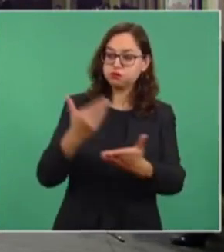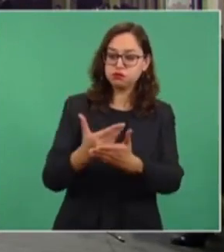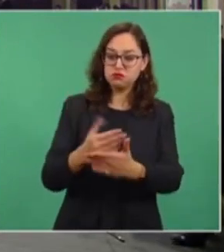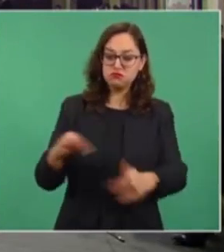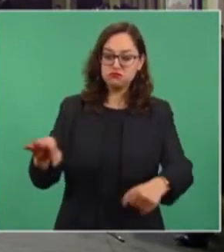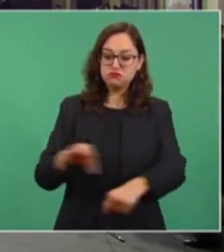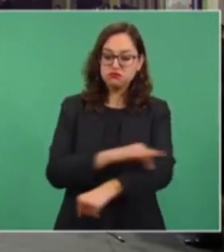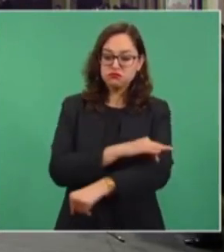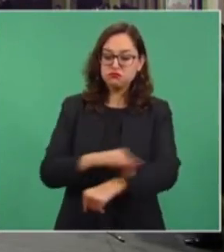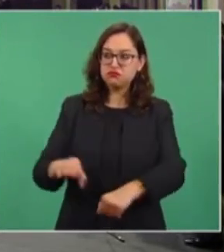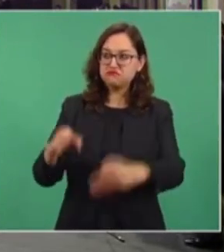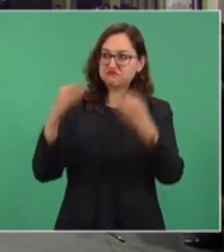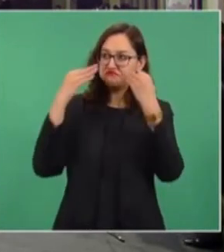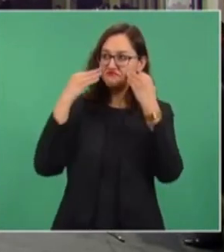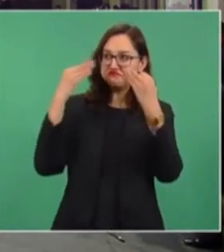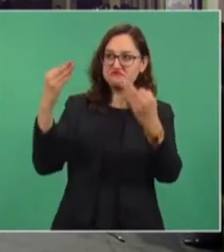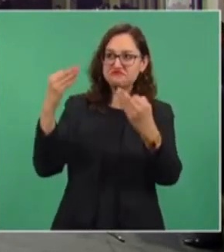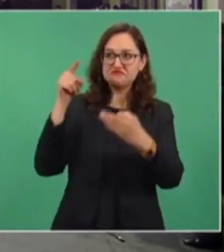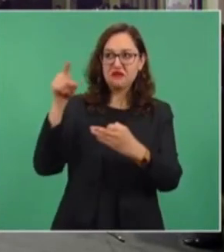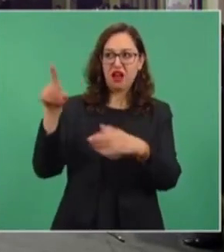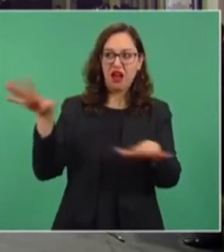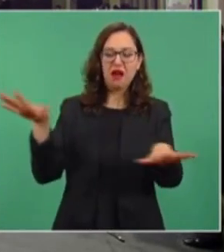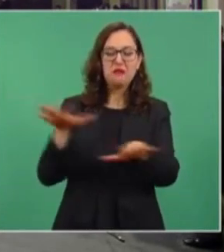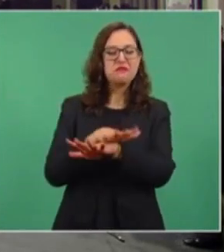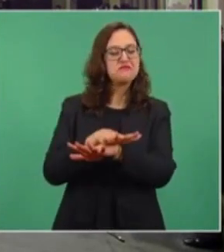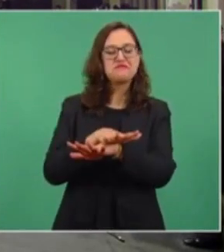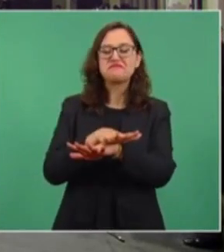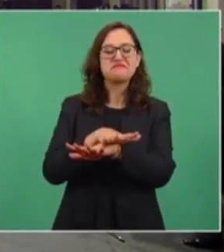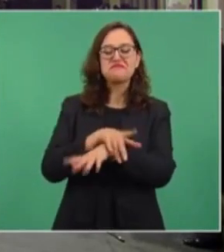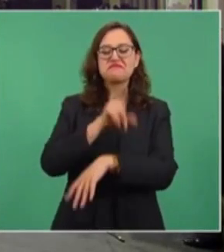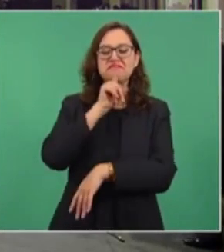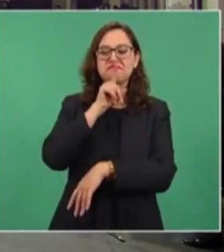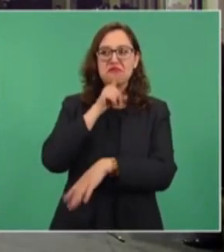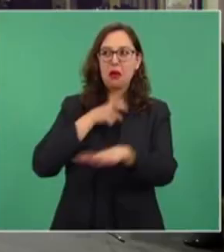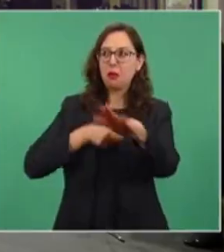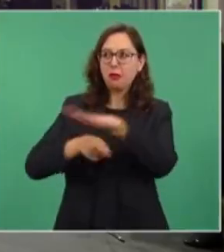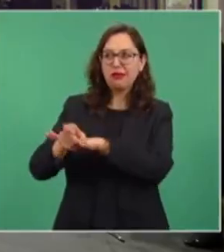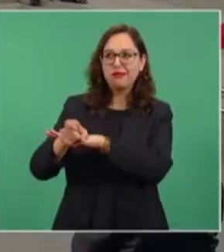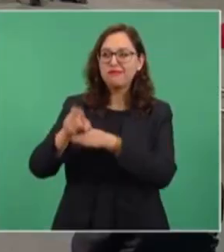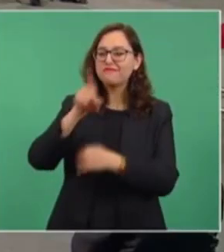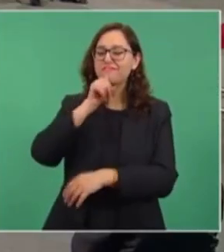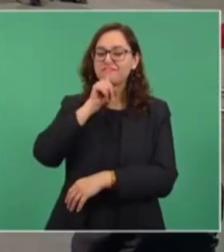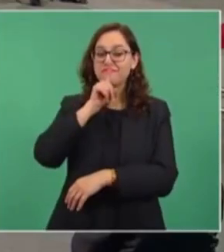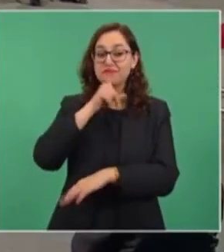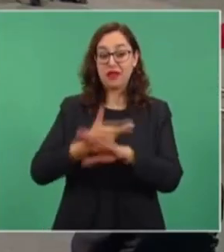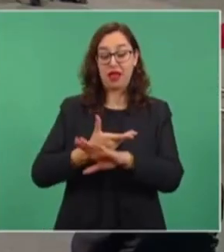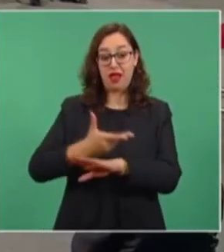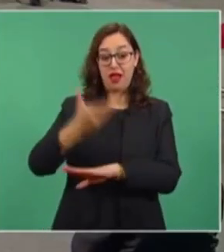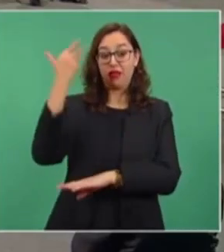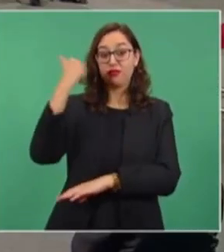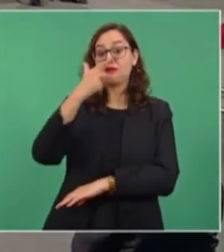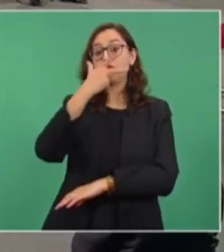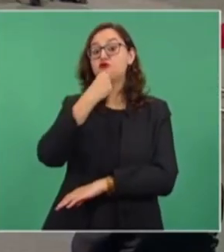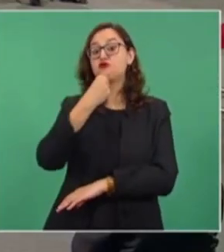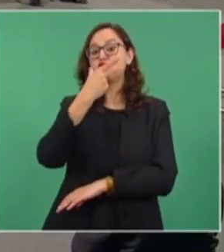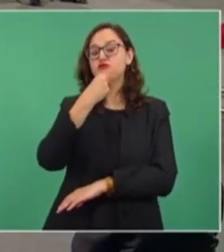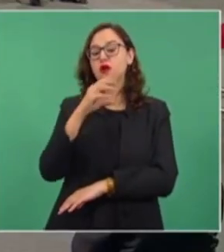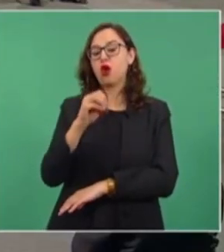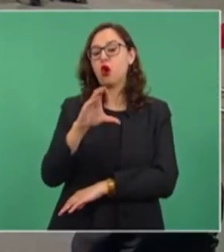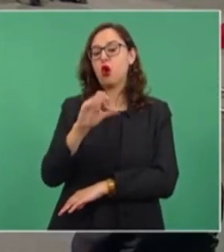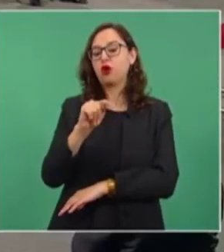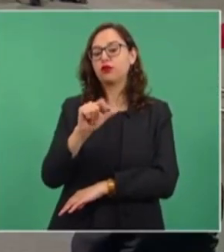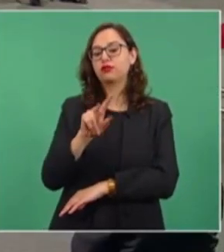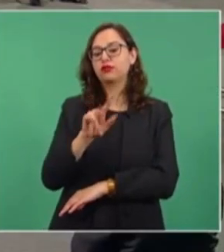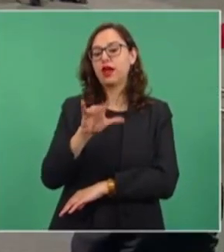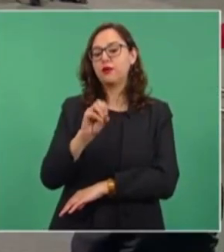bella frase, muy bella definición de nuestro Premio Nobel de Literatura 89, Octavio Paz. La arquitectura